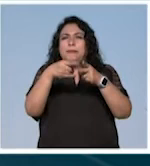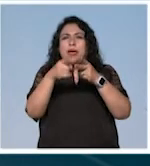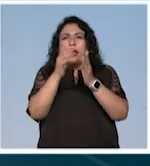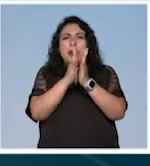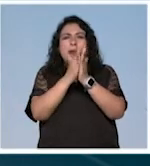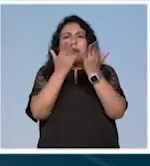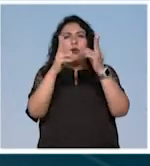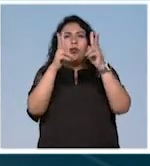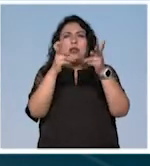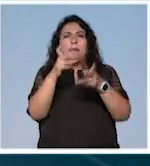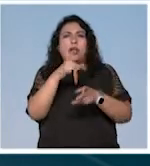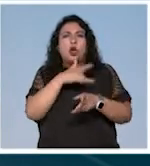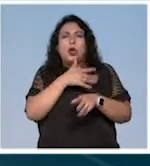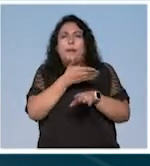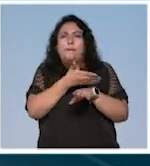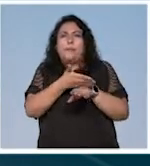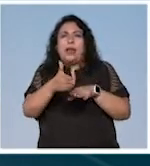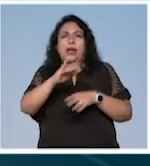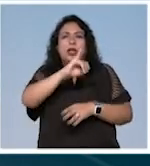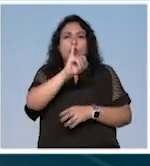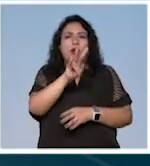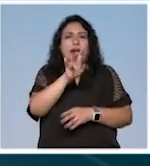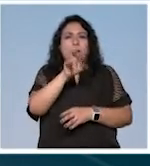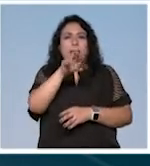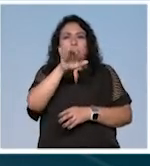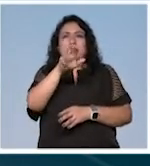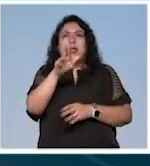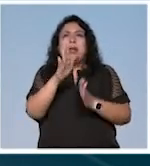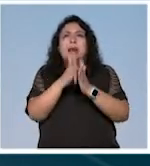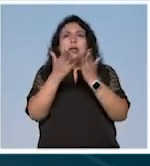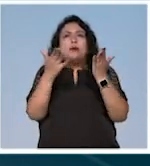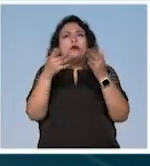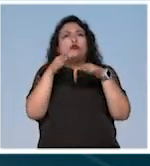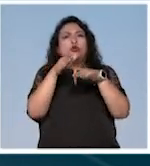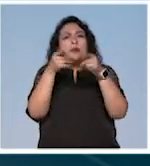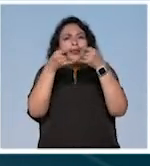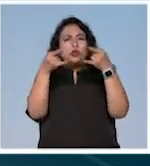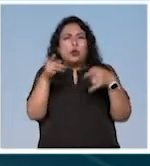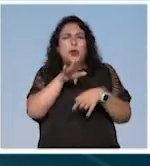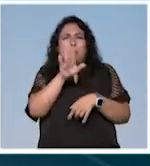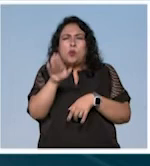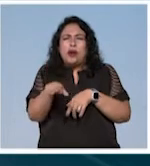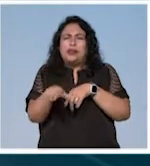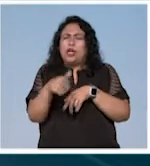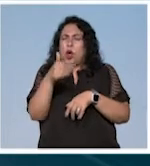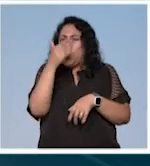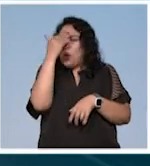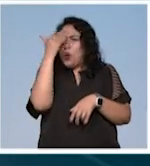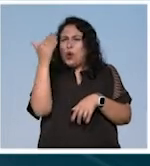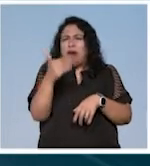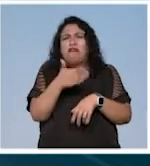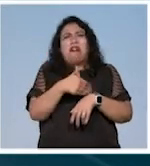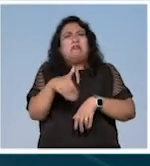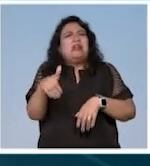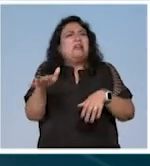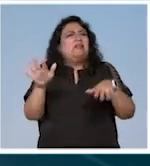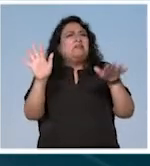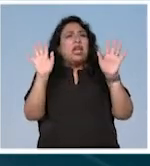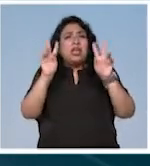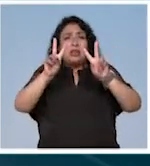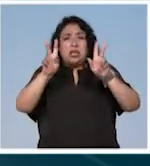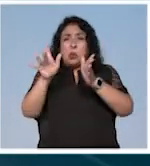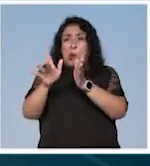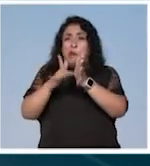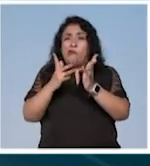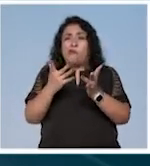novela Corazón tan blanco de Javier Marías, un libro que nos narra una historia de muertes terribles de una familia de tantas y cuyo título tomó